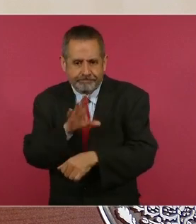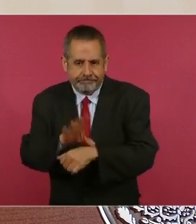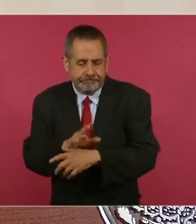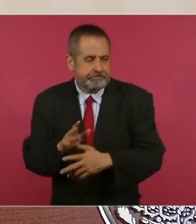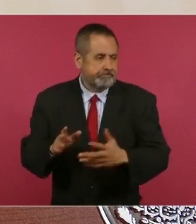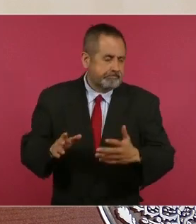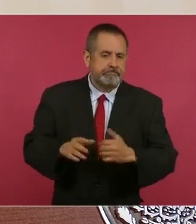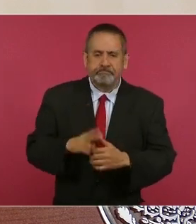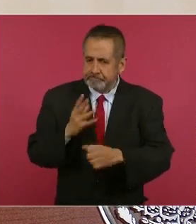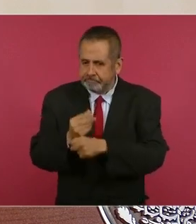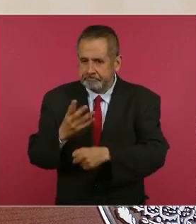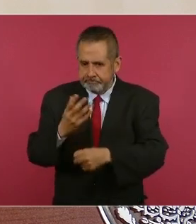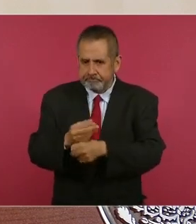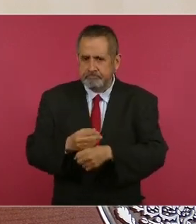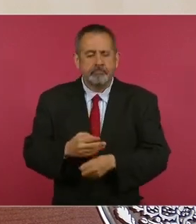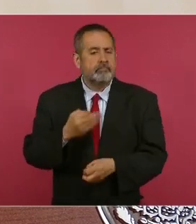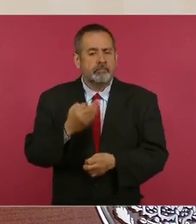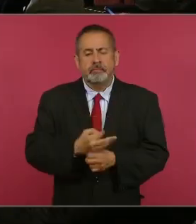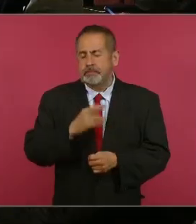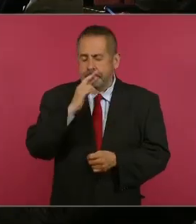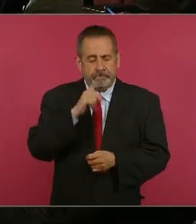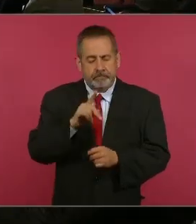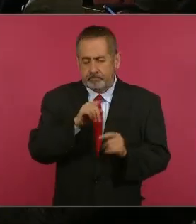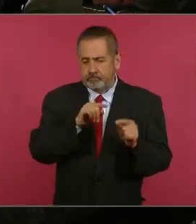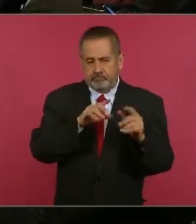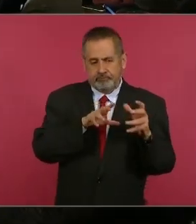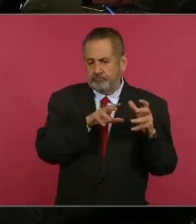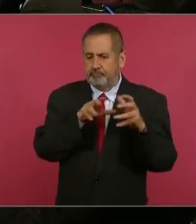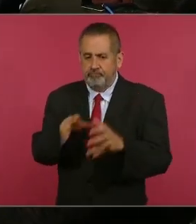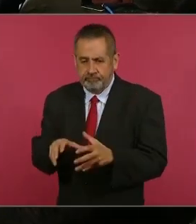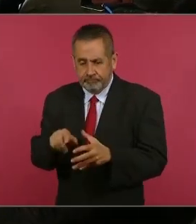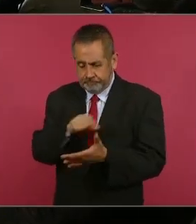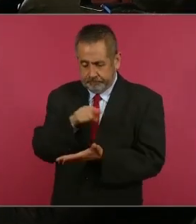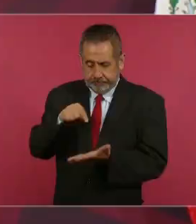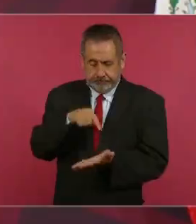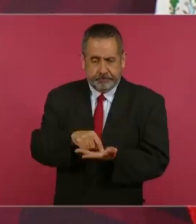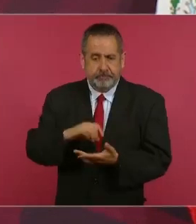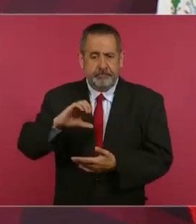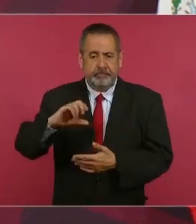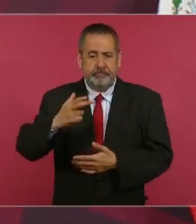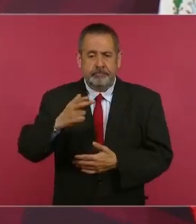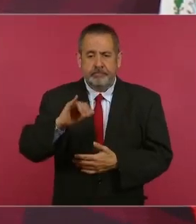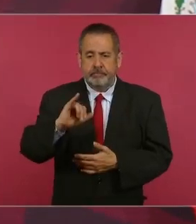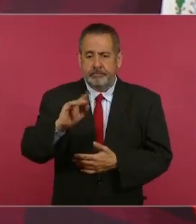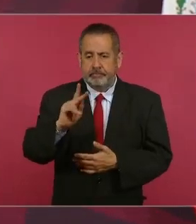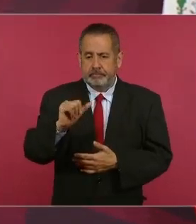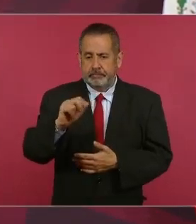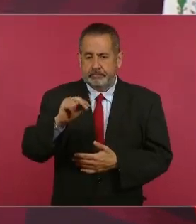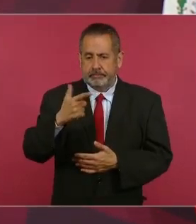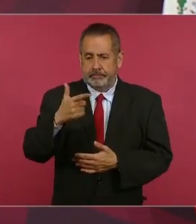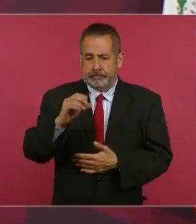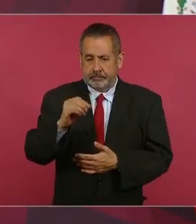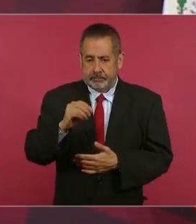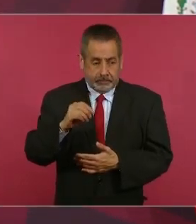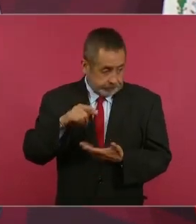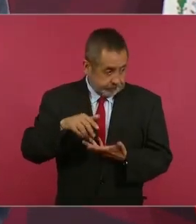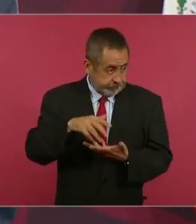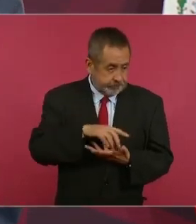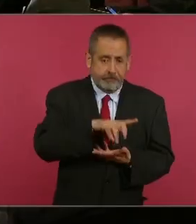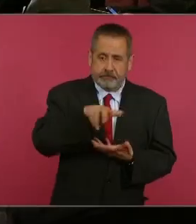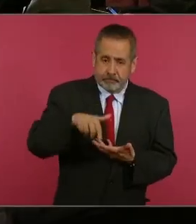apoyo llegue a Chilpancingo y de ahí se traslade a Acapulco.